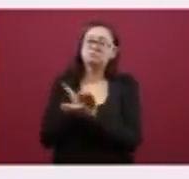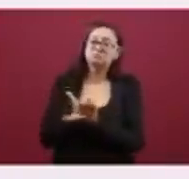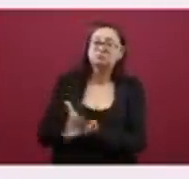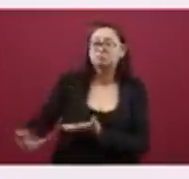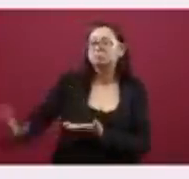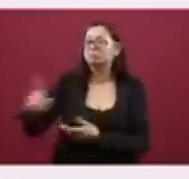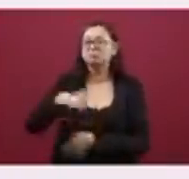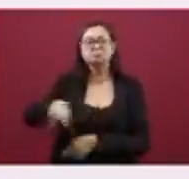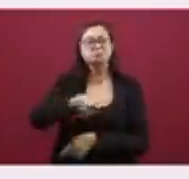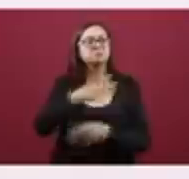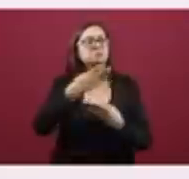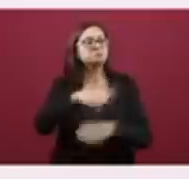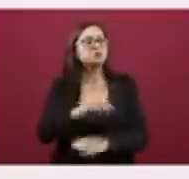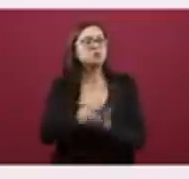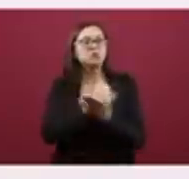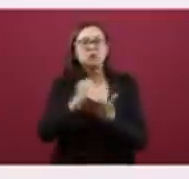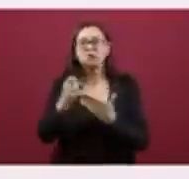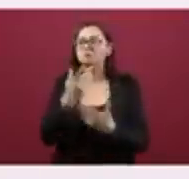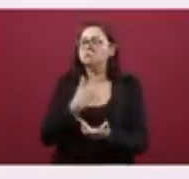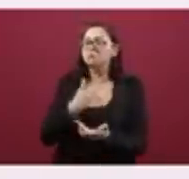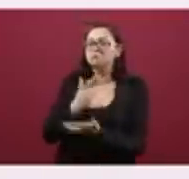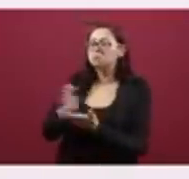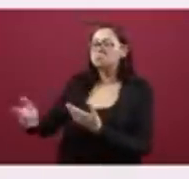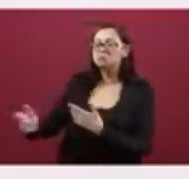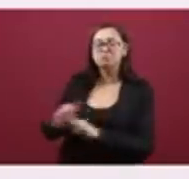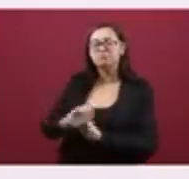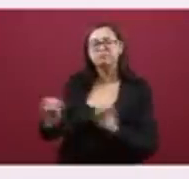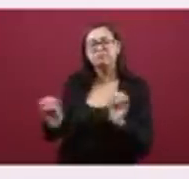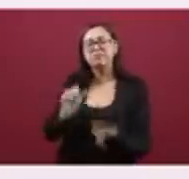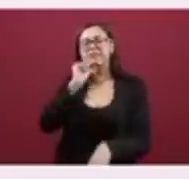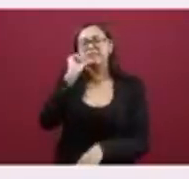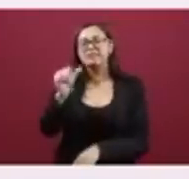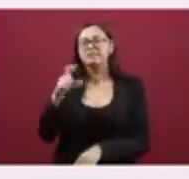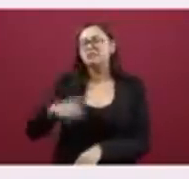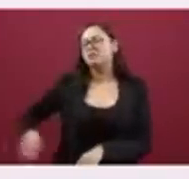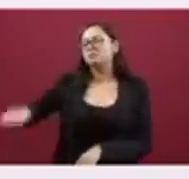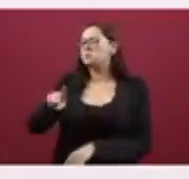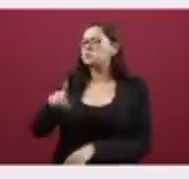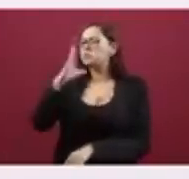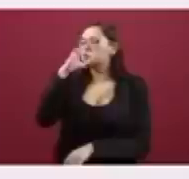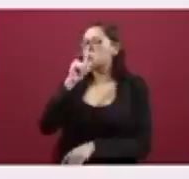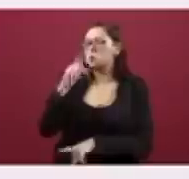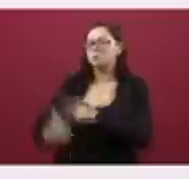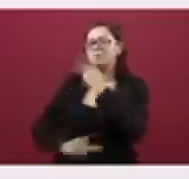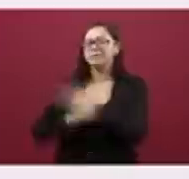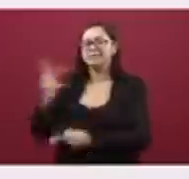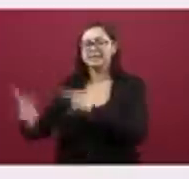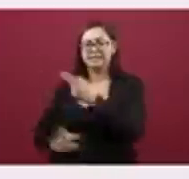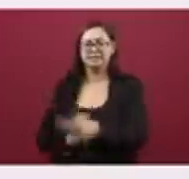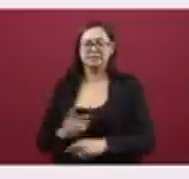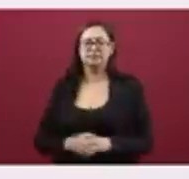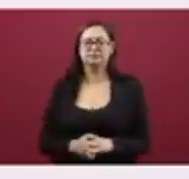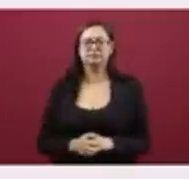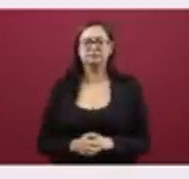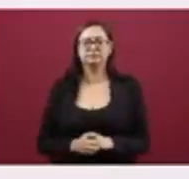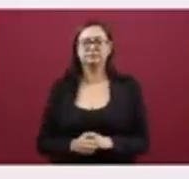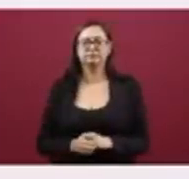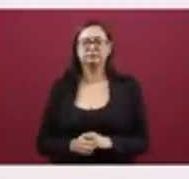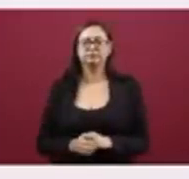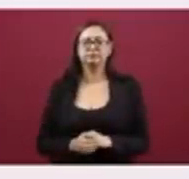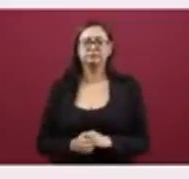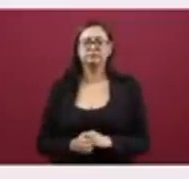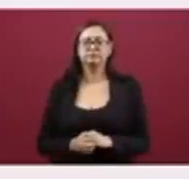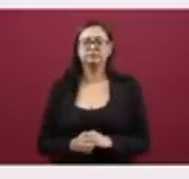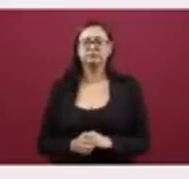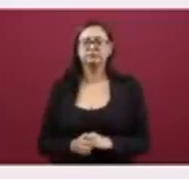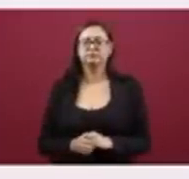financiero se les considera los sujetos de crédito y quedan expuestos